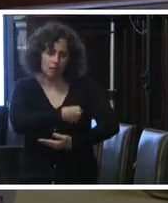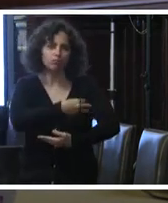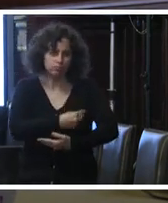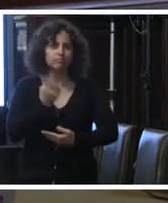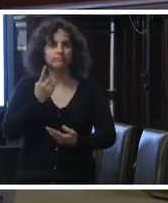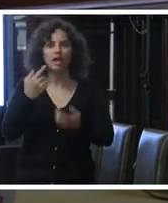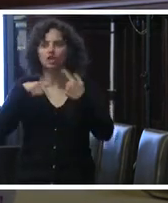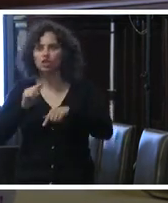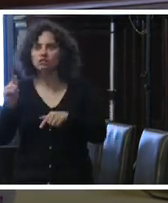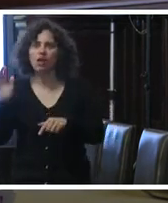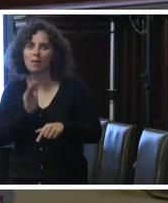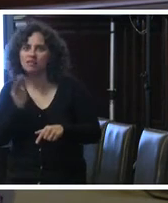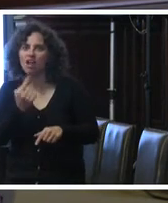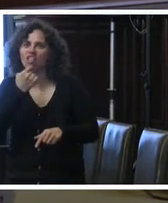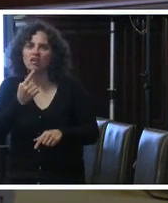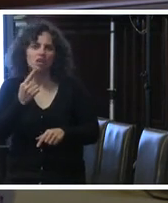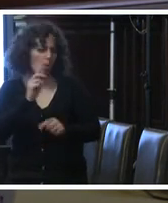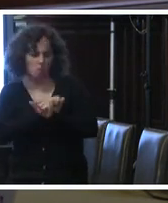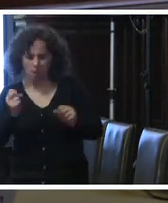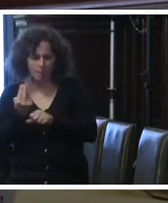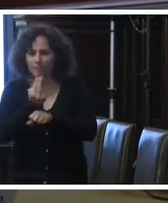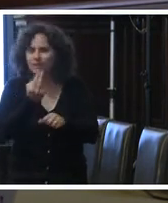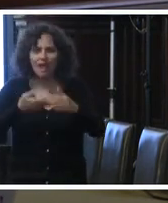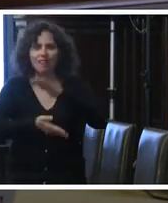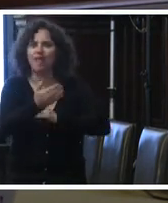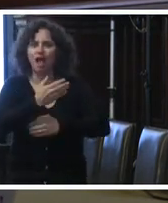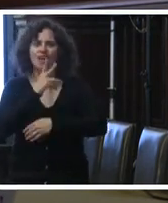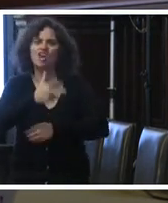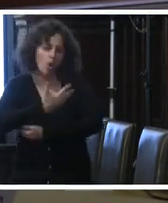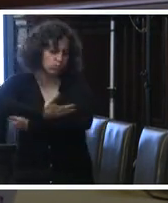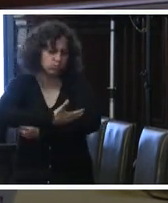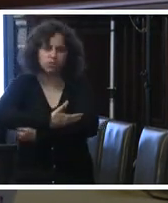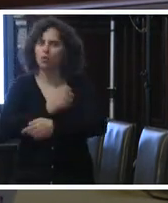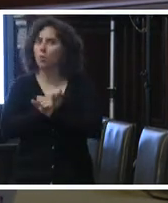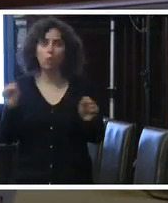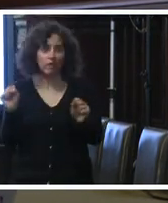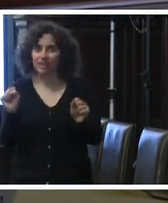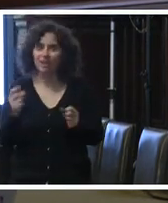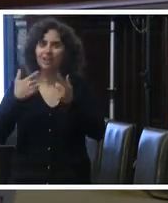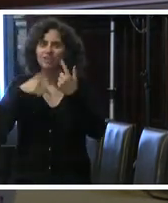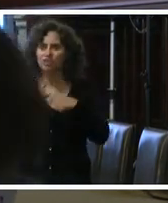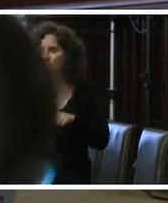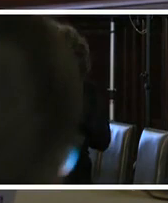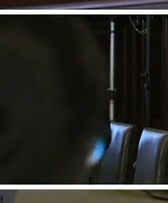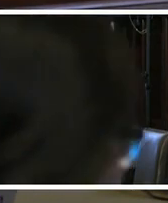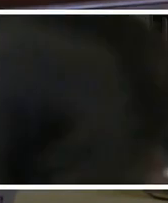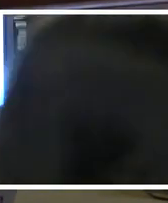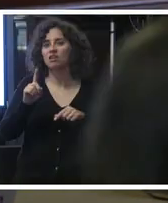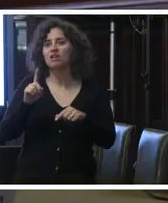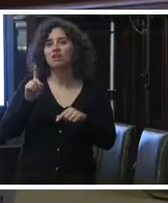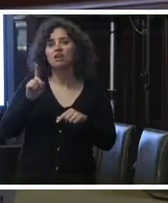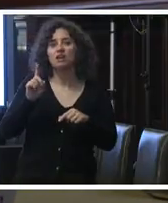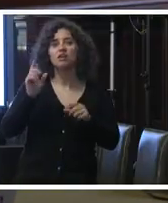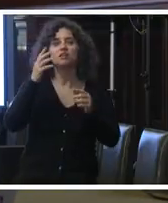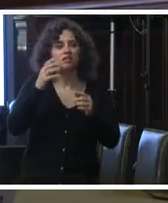Las amenazaron con declararlas, con no dejarlas entrar a la audiencia y declararlas reos contumaces, proceder